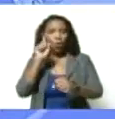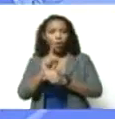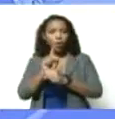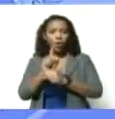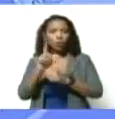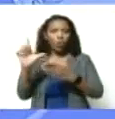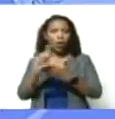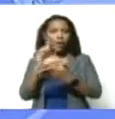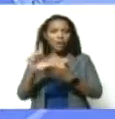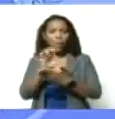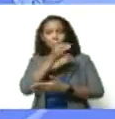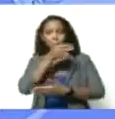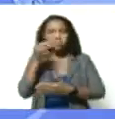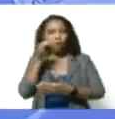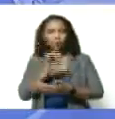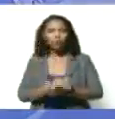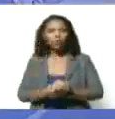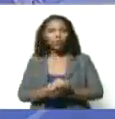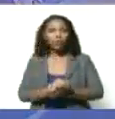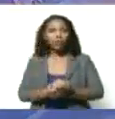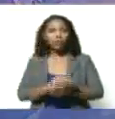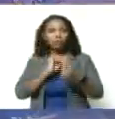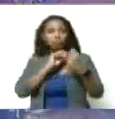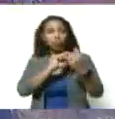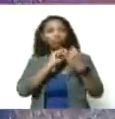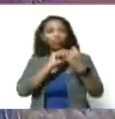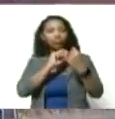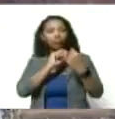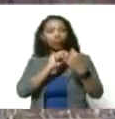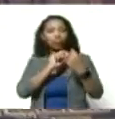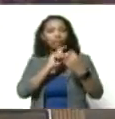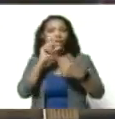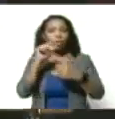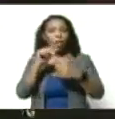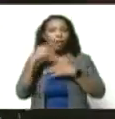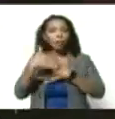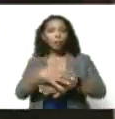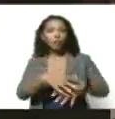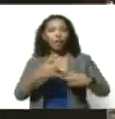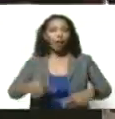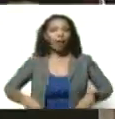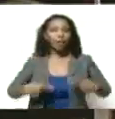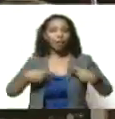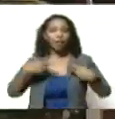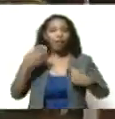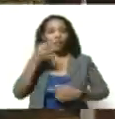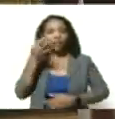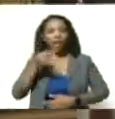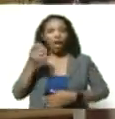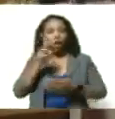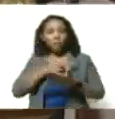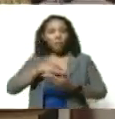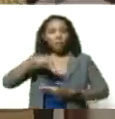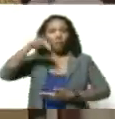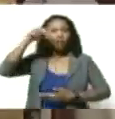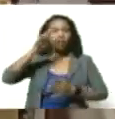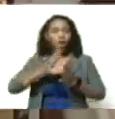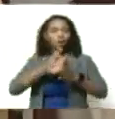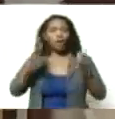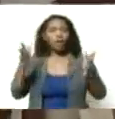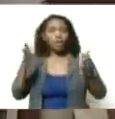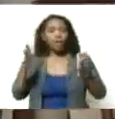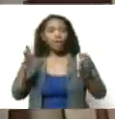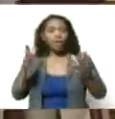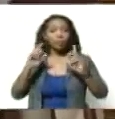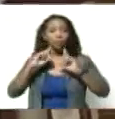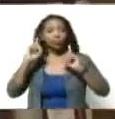tus libros extraordinarios, entrevistándote y en la militancia para la vida y la verdad. Vuelas entre los grandes, con el